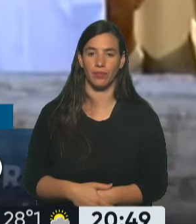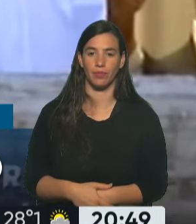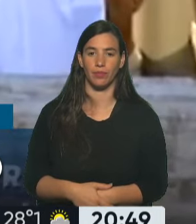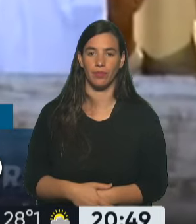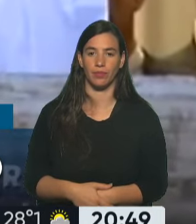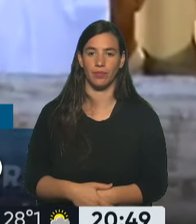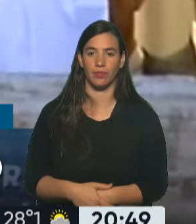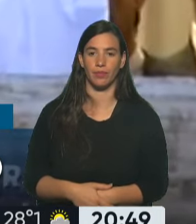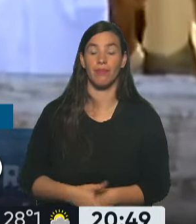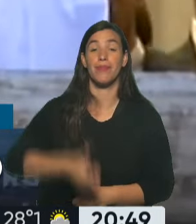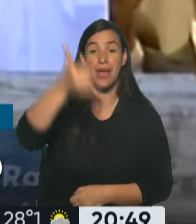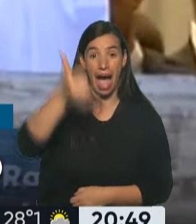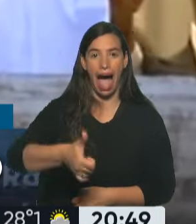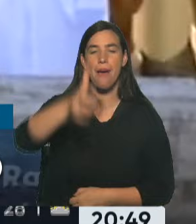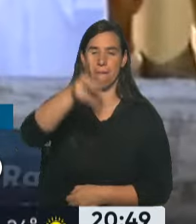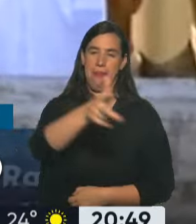Habemus Papa.